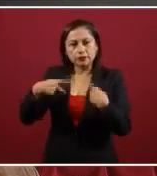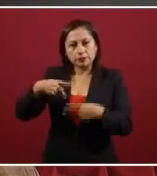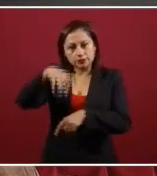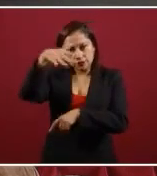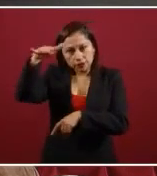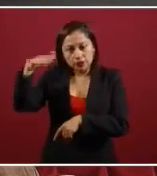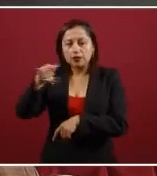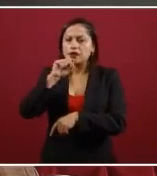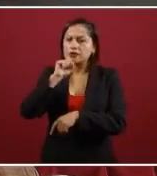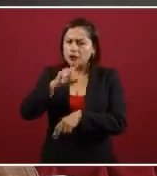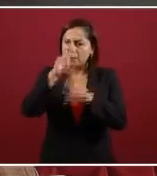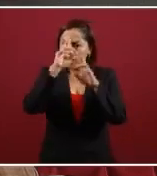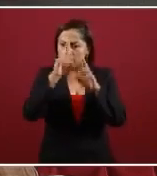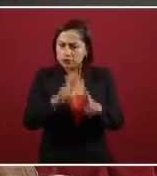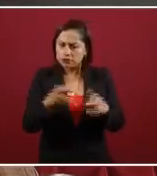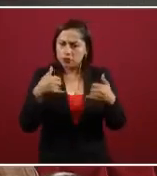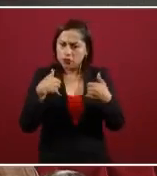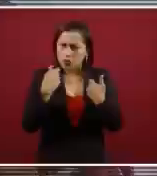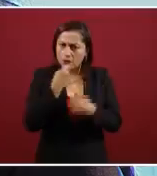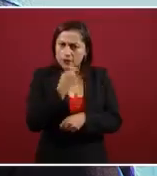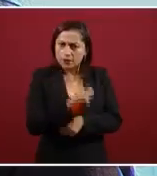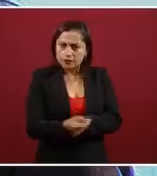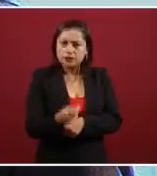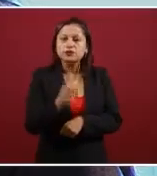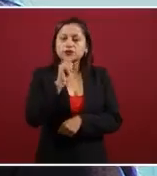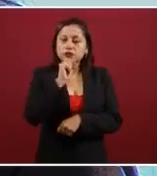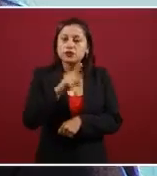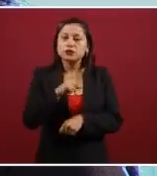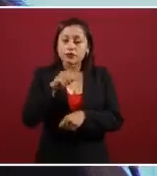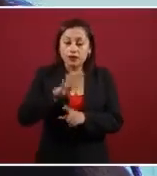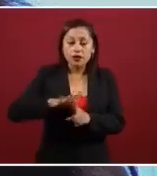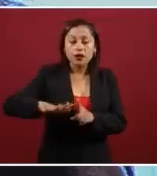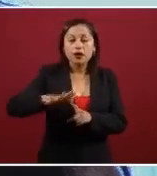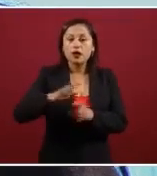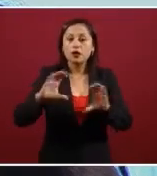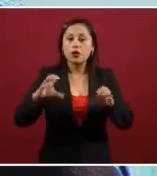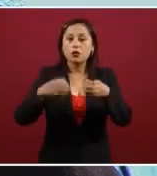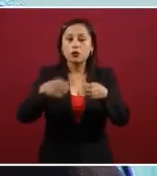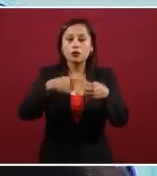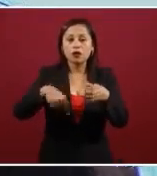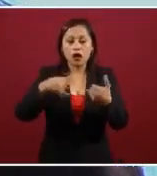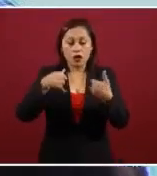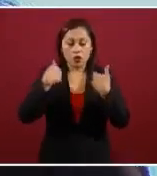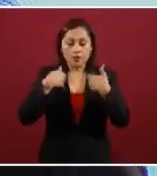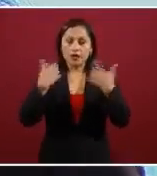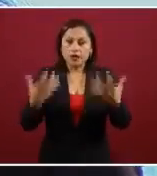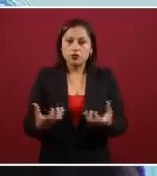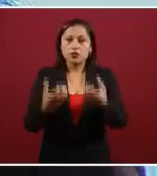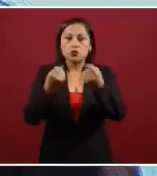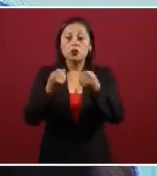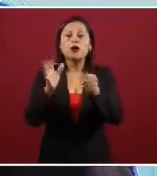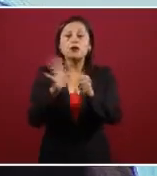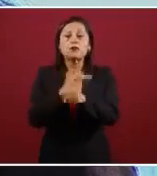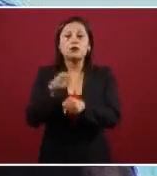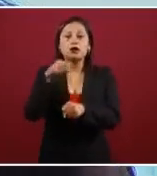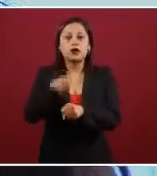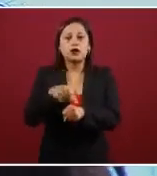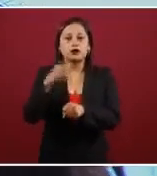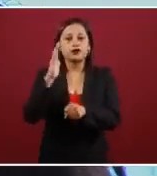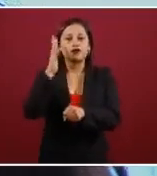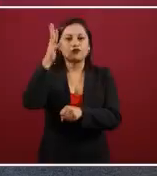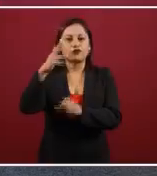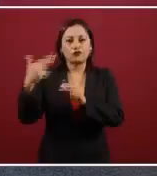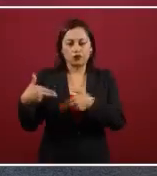niños. Y el aprendizaje por parte de los jóvenes de las comunidades, pues quienes van a heredar la tierra. Antes no veían